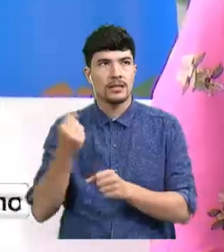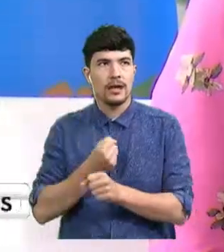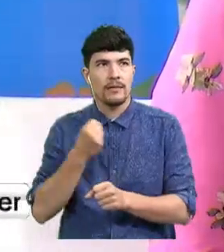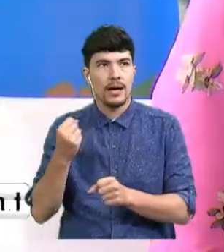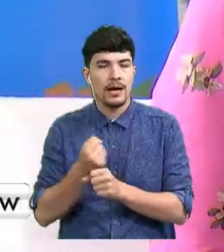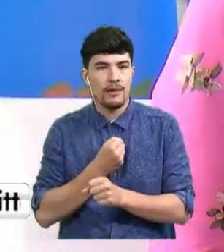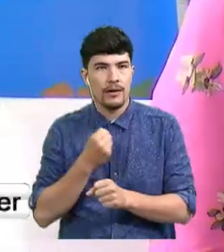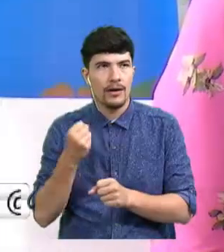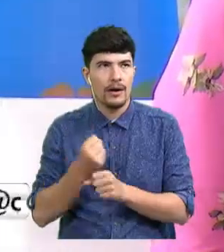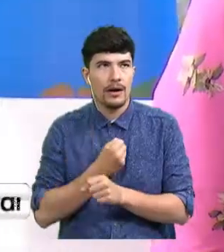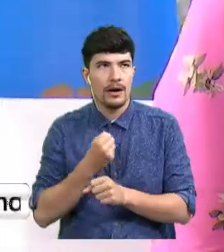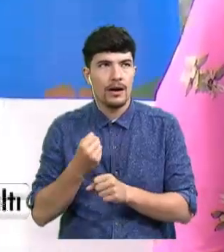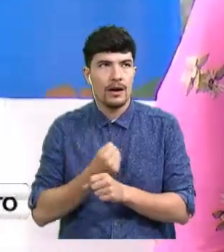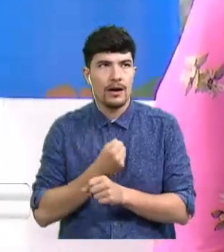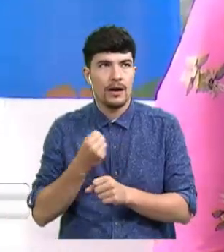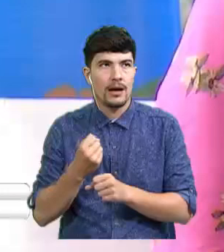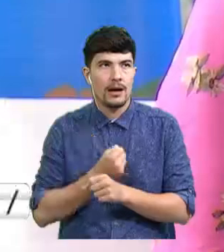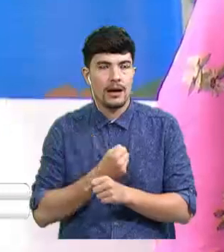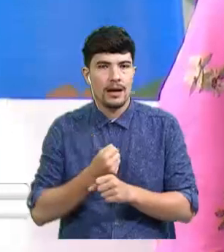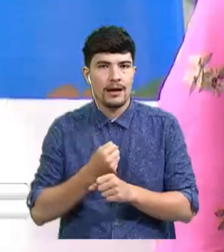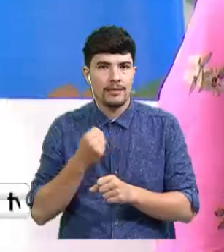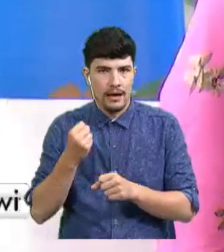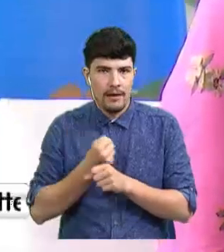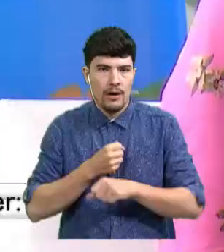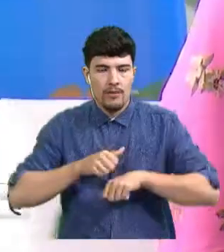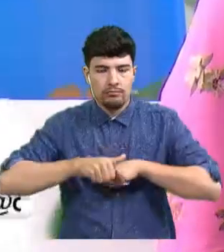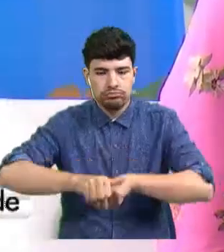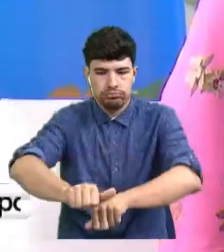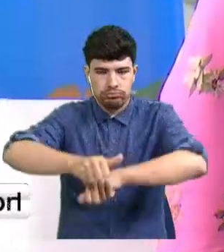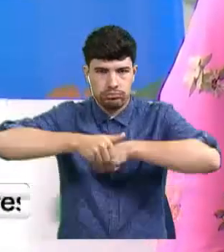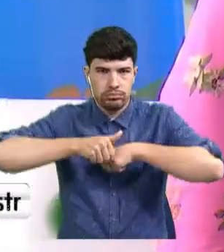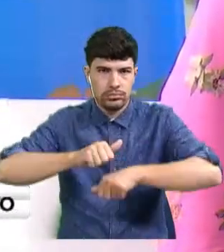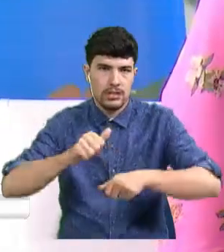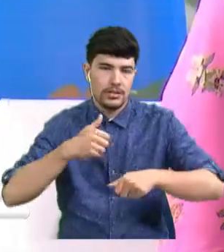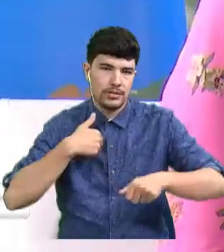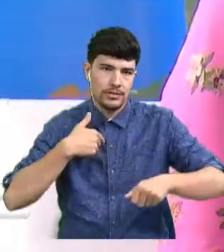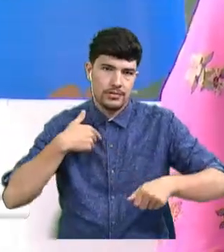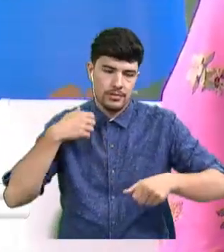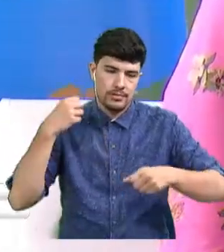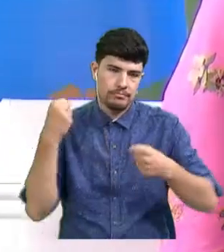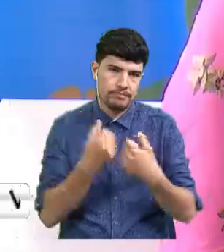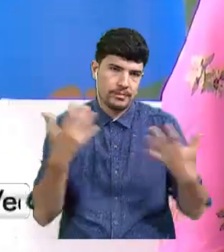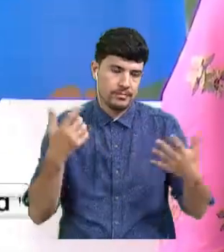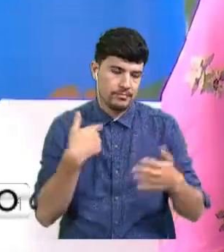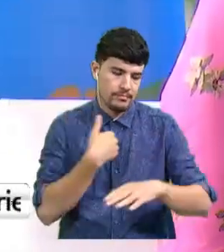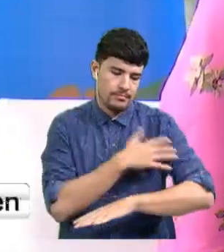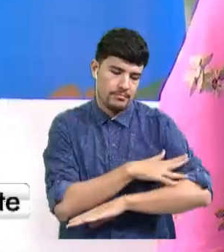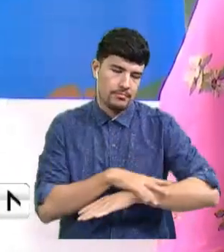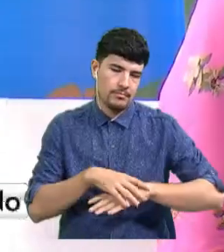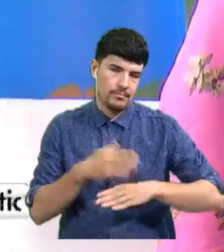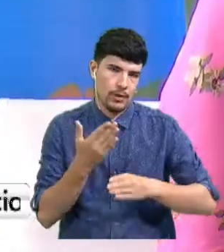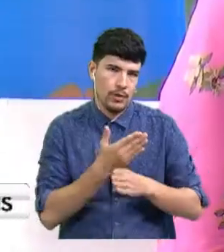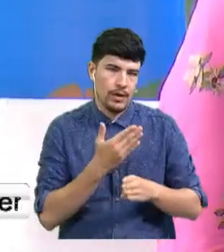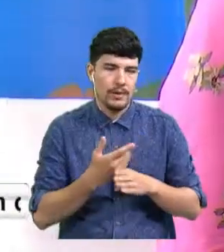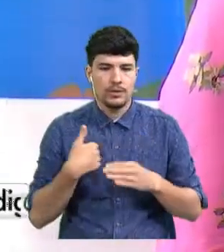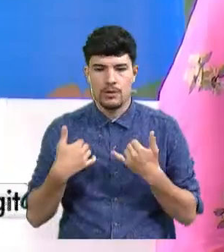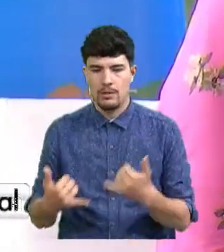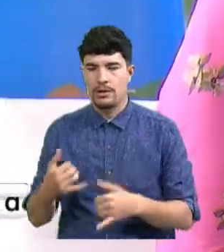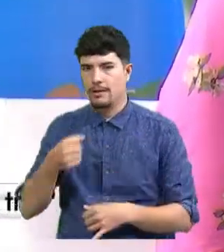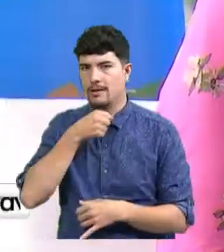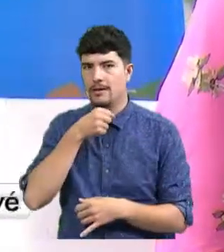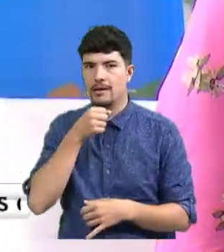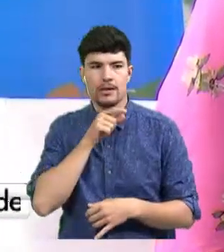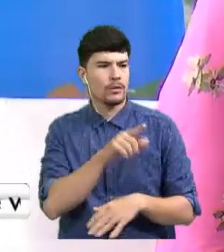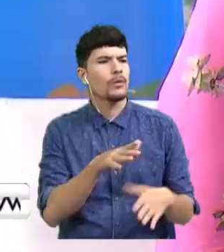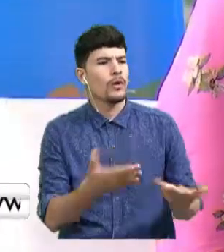trabajaba en la ebanistería. Debido al accidente, pues ahora me dedico a cantar. ¿Y